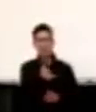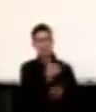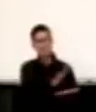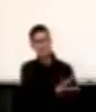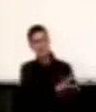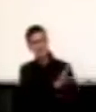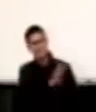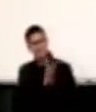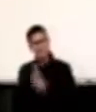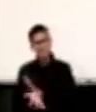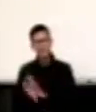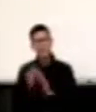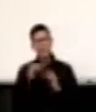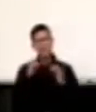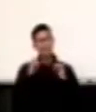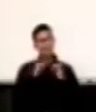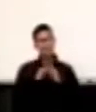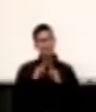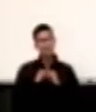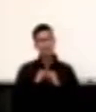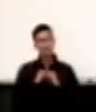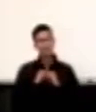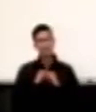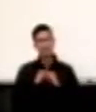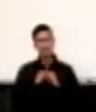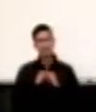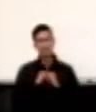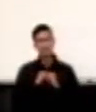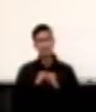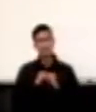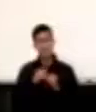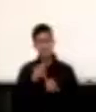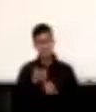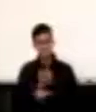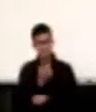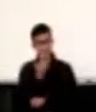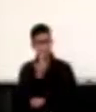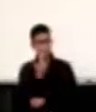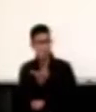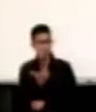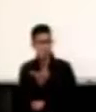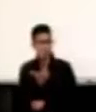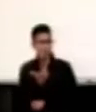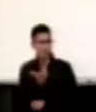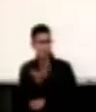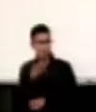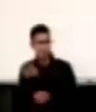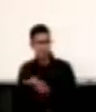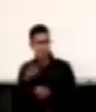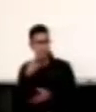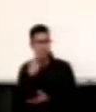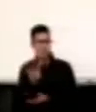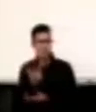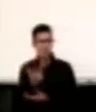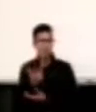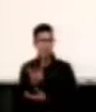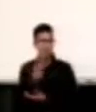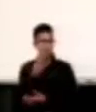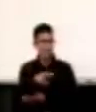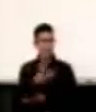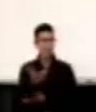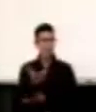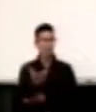instituciones, podemos mejorar nuestro Estado, podemos mejorar nuestra democracia. De verdad,